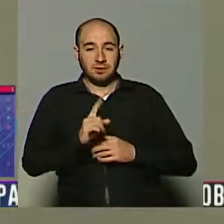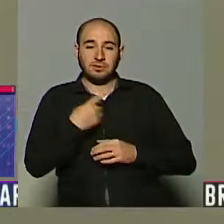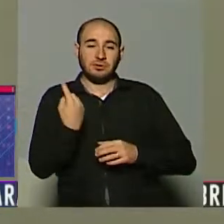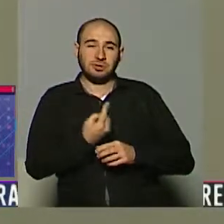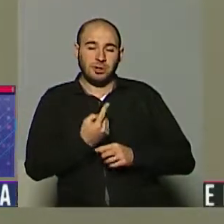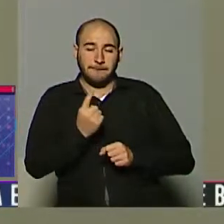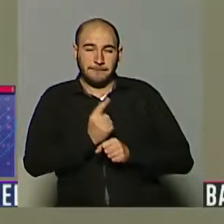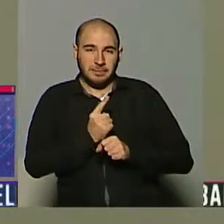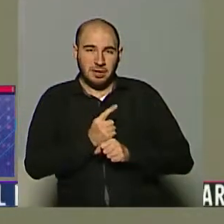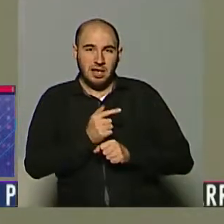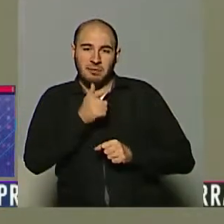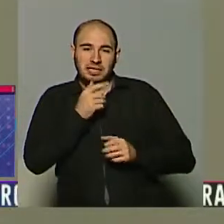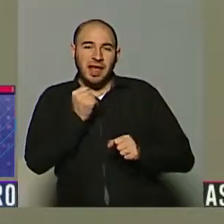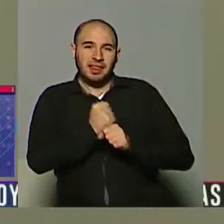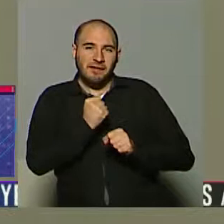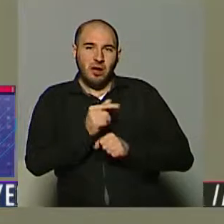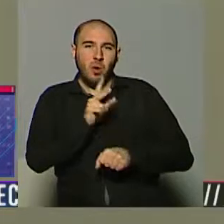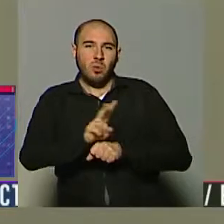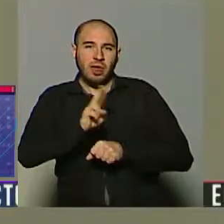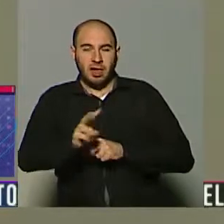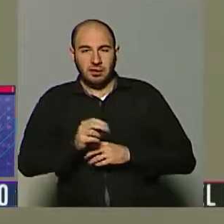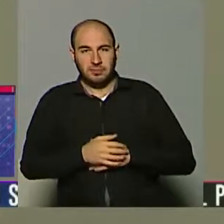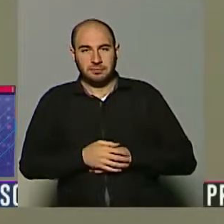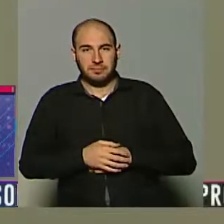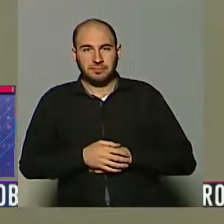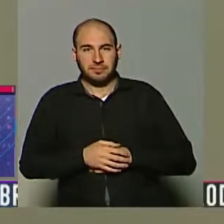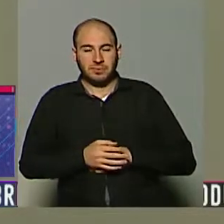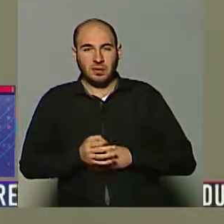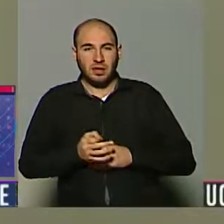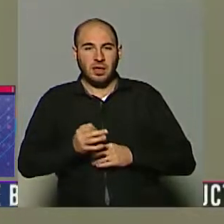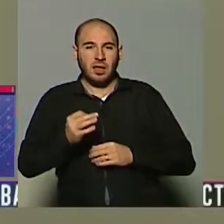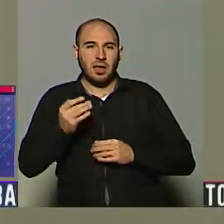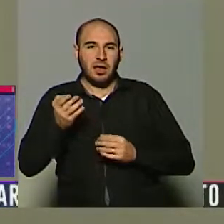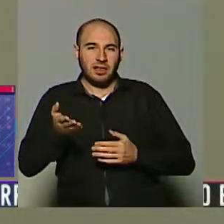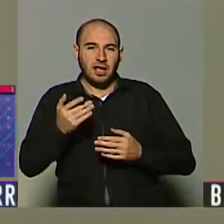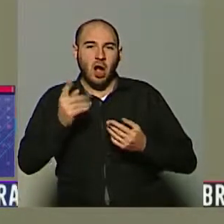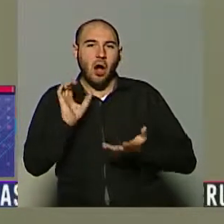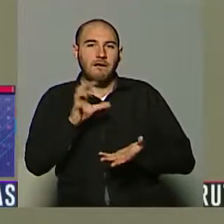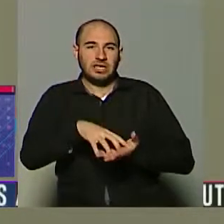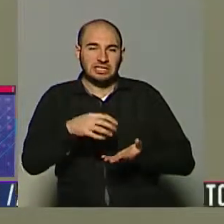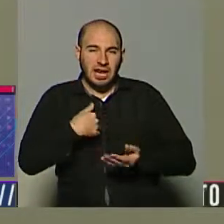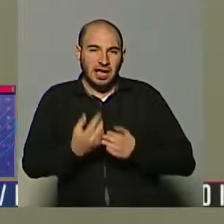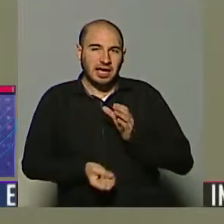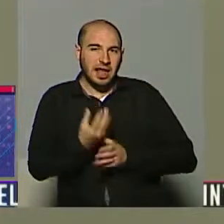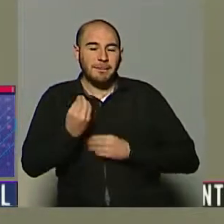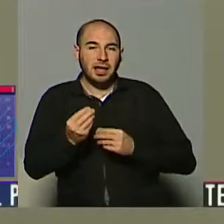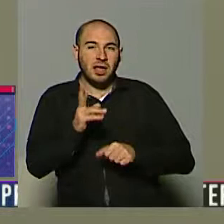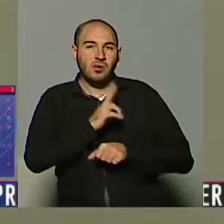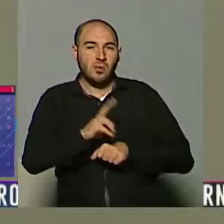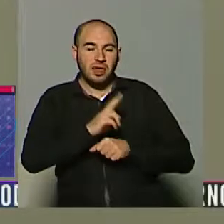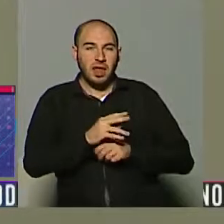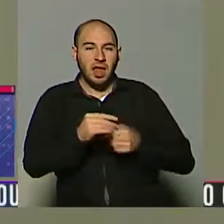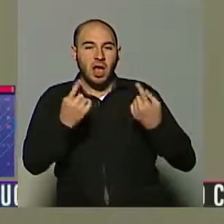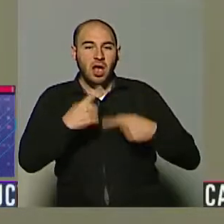principio tendríamos un poco la tarea de proteger. Originalmente, digamos, nuestra oficina se creó para la protección de